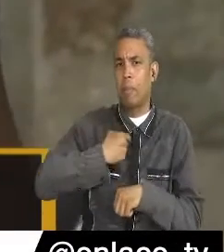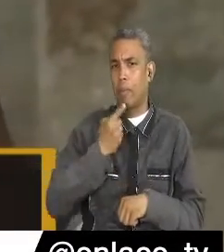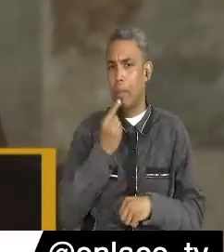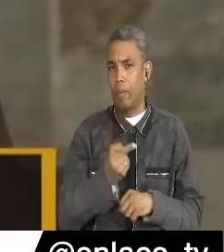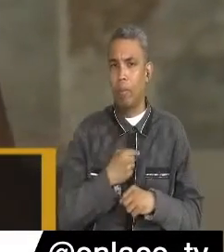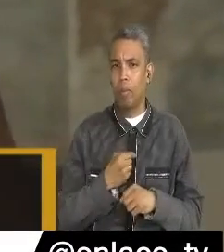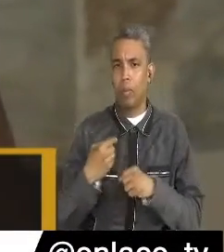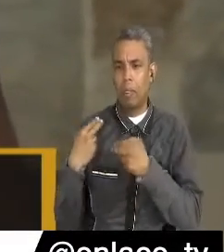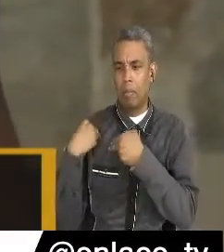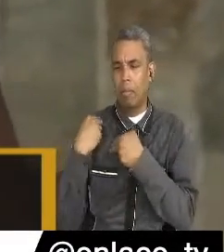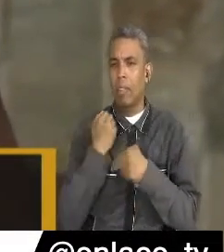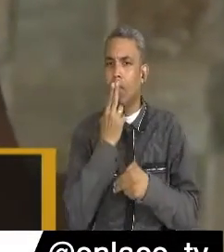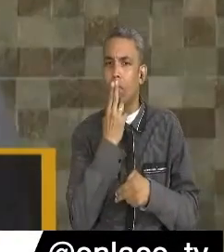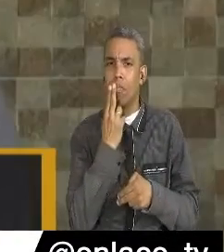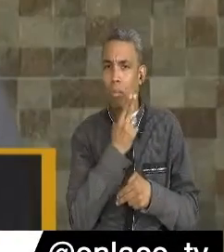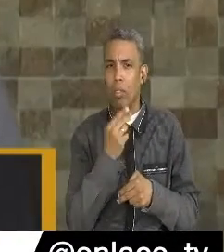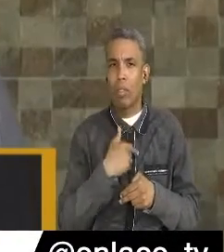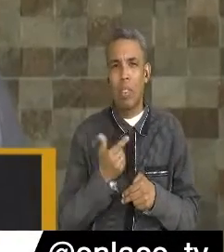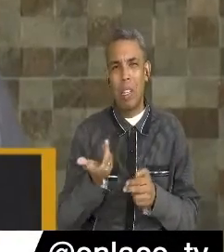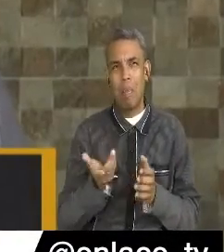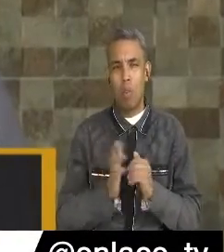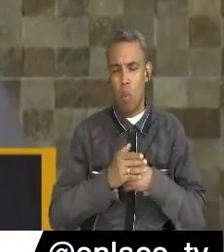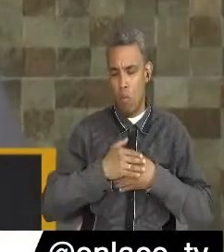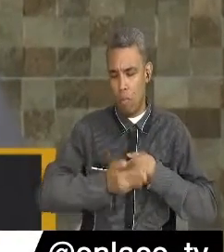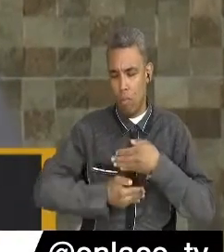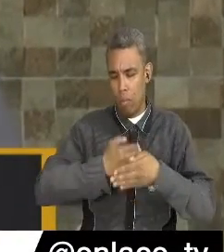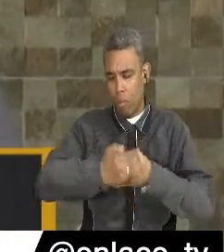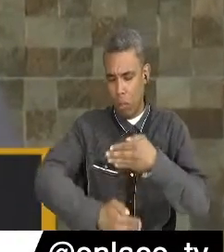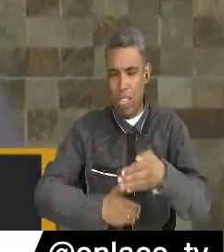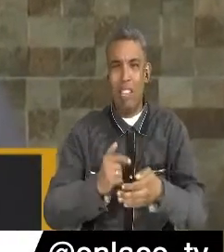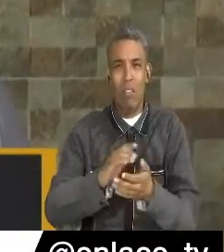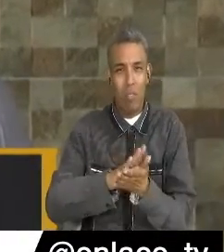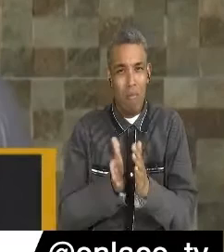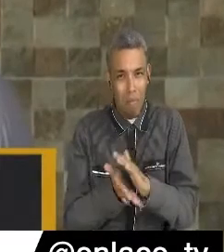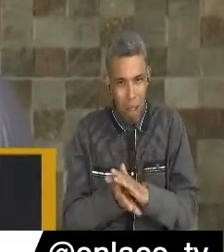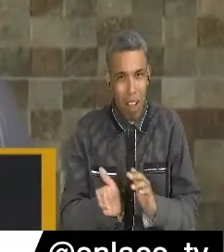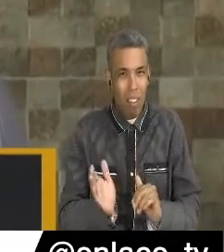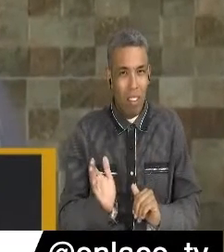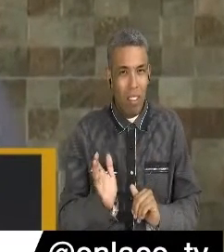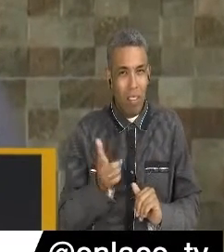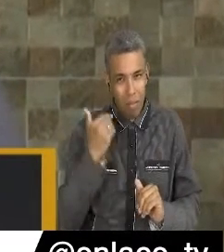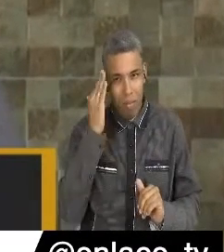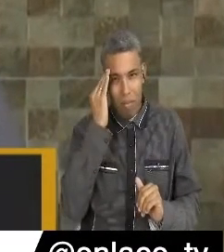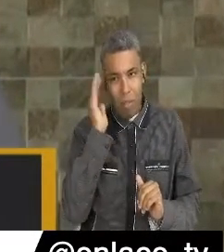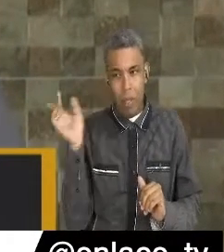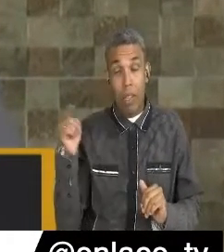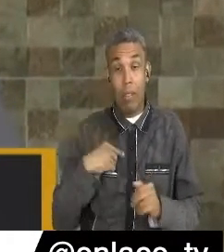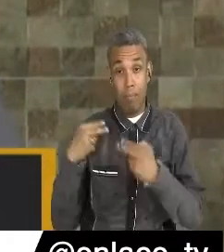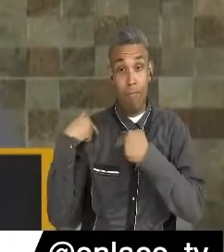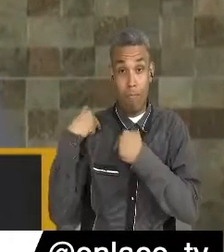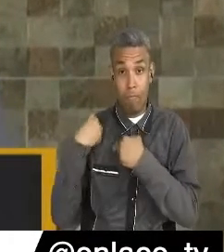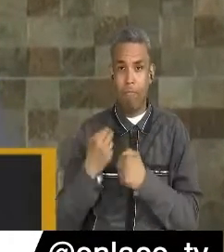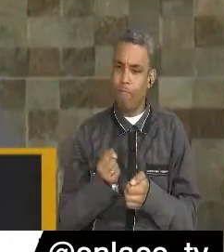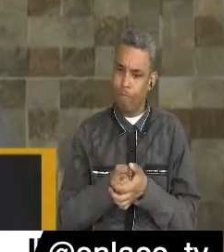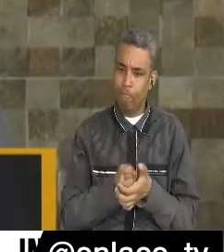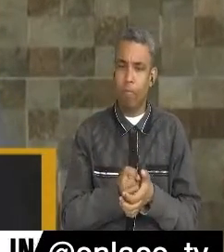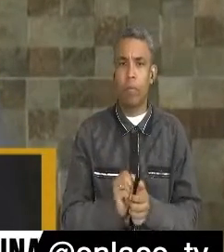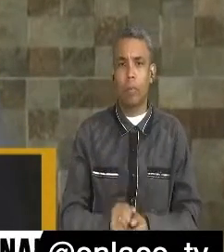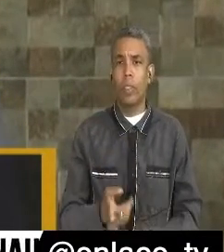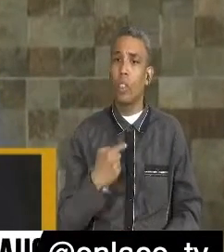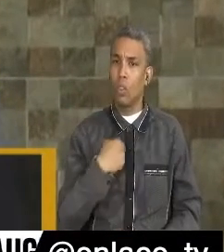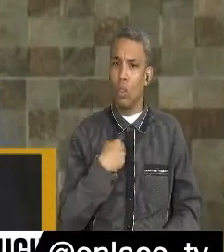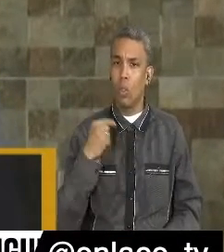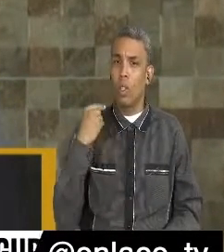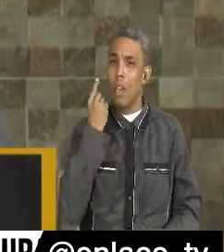su despacho tiene con el posconflicto. Estamos en el marco del CNR, yo tengo el privilegio y el honor de representar al presidente